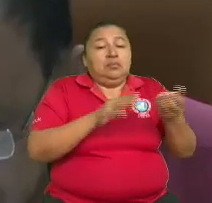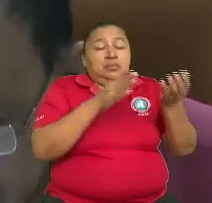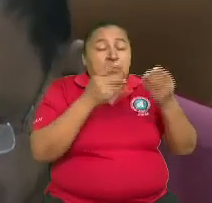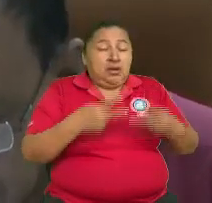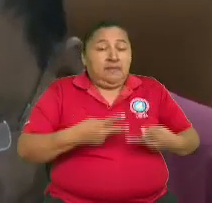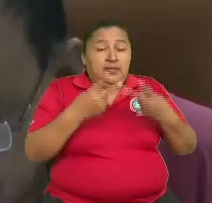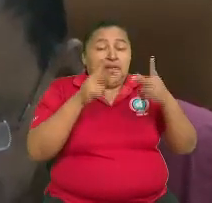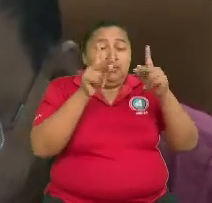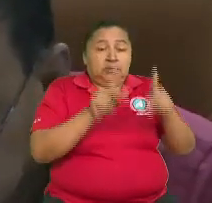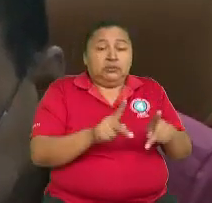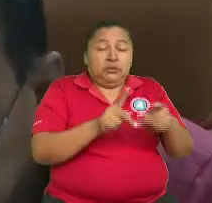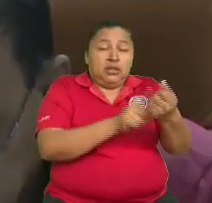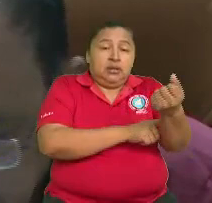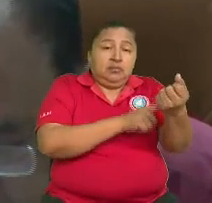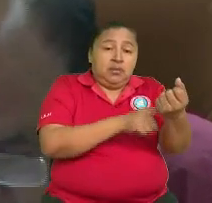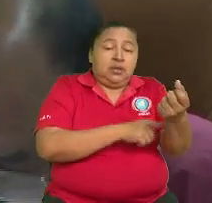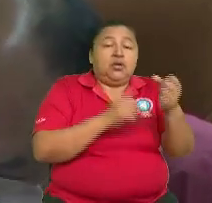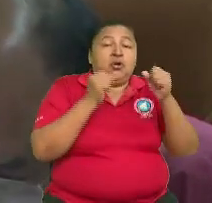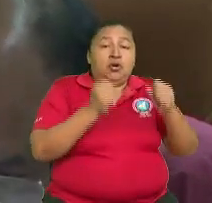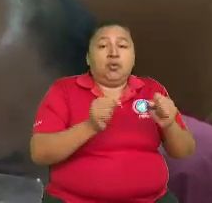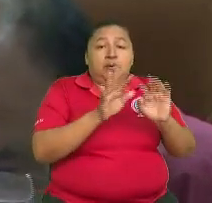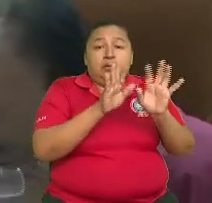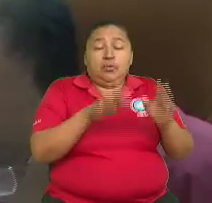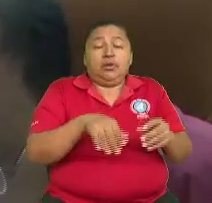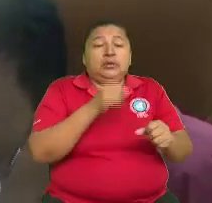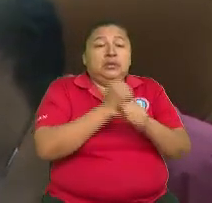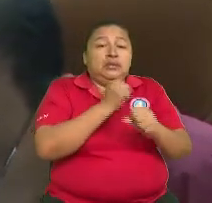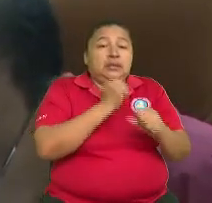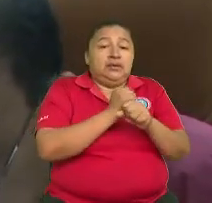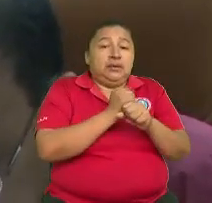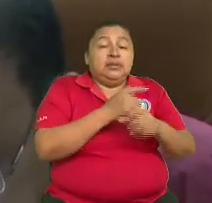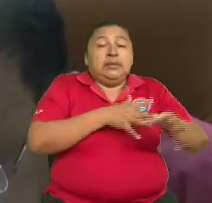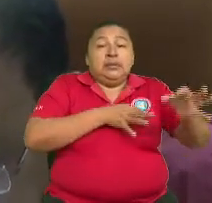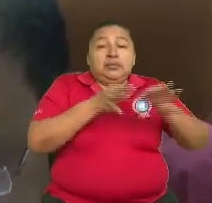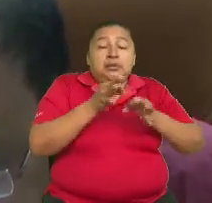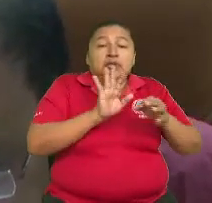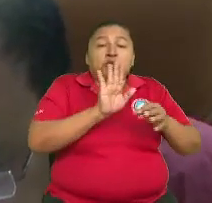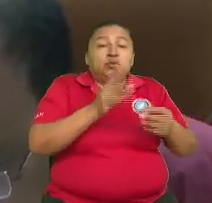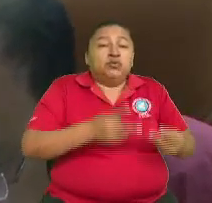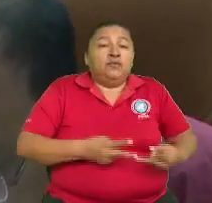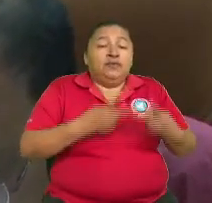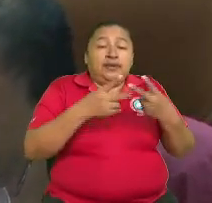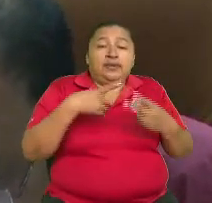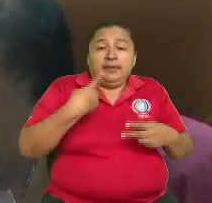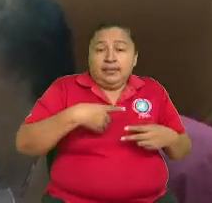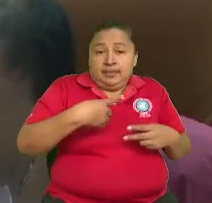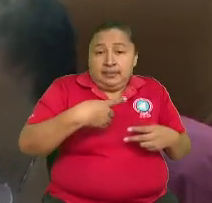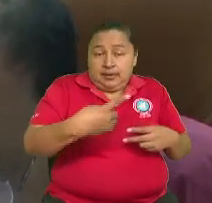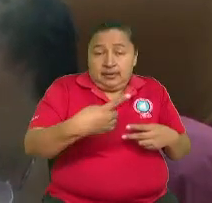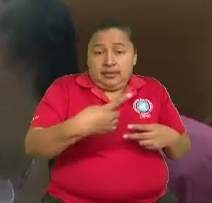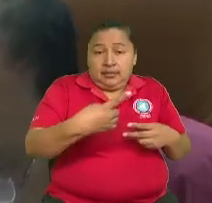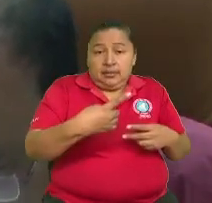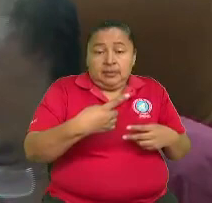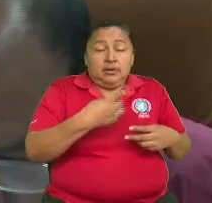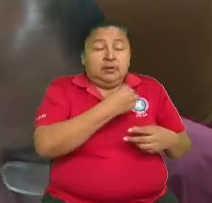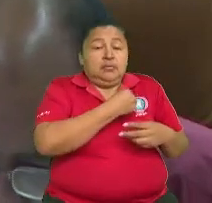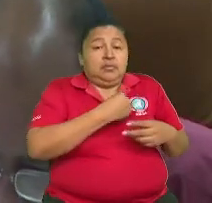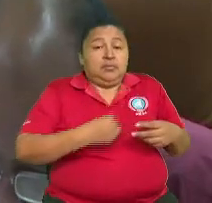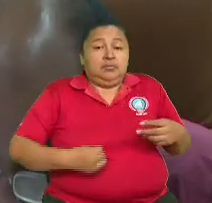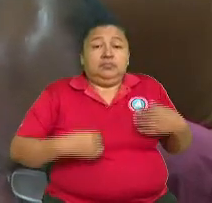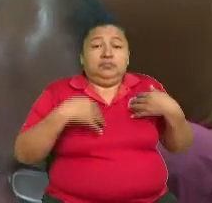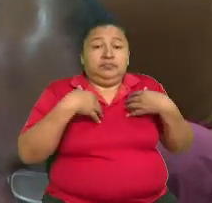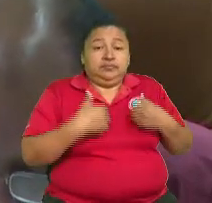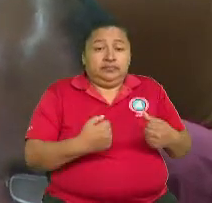y hermano que trabajan y exponen su vida diariamente en el Ministerio de